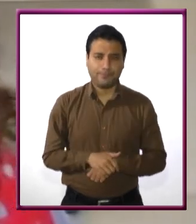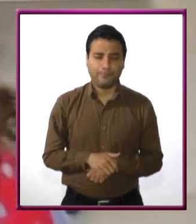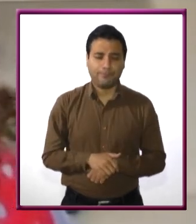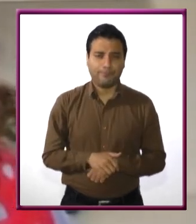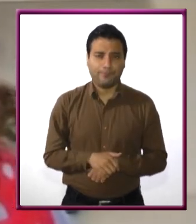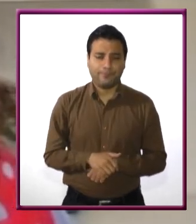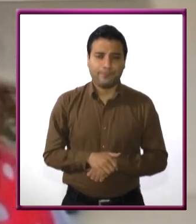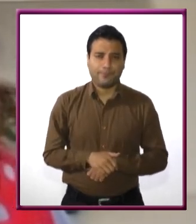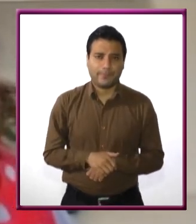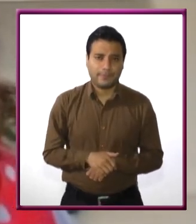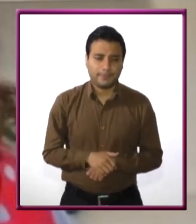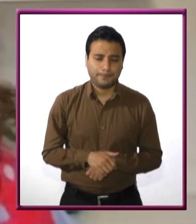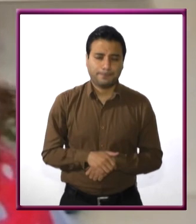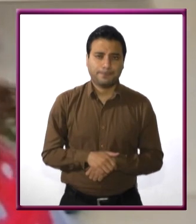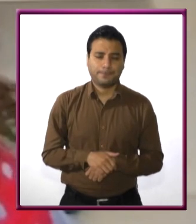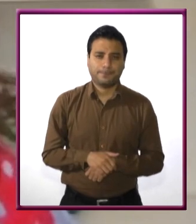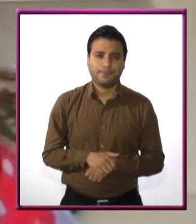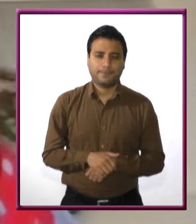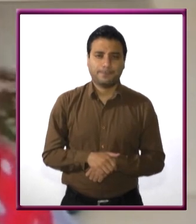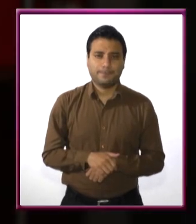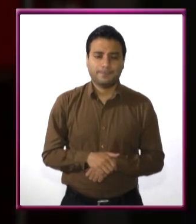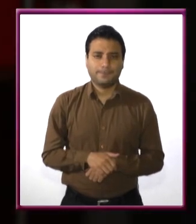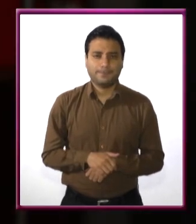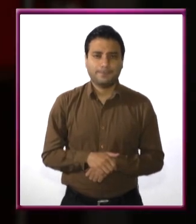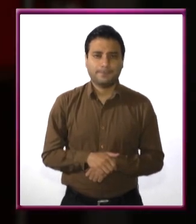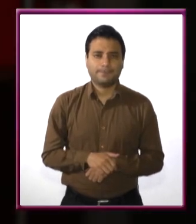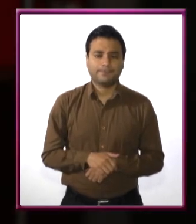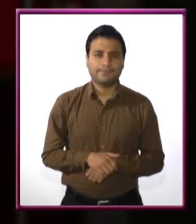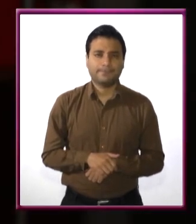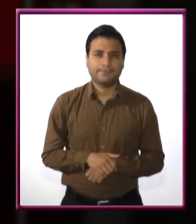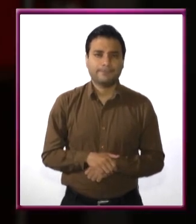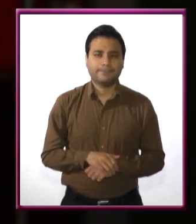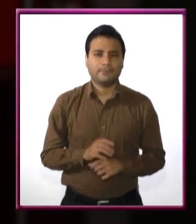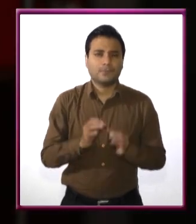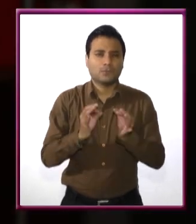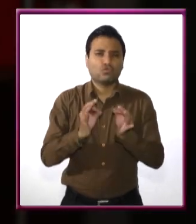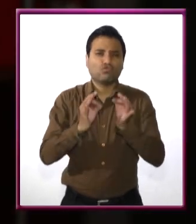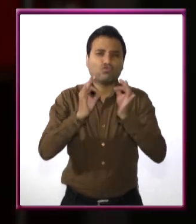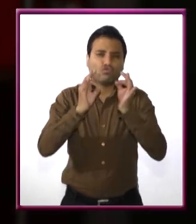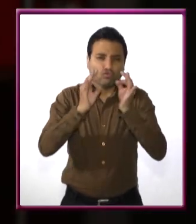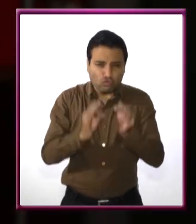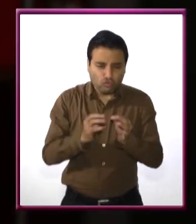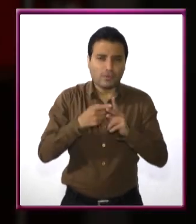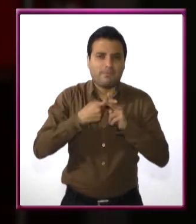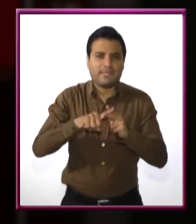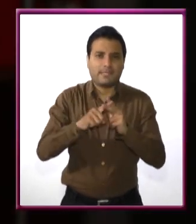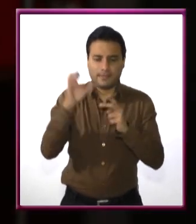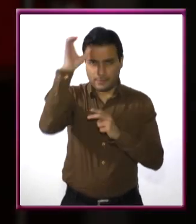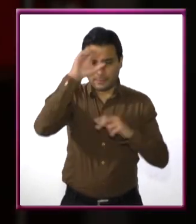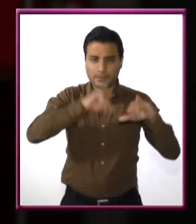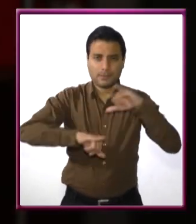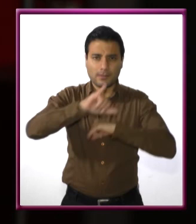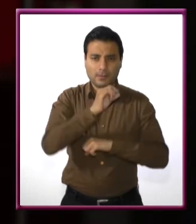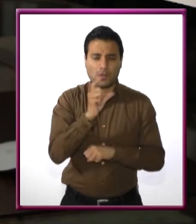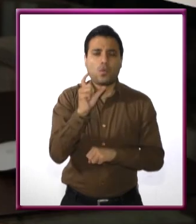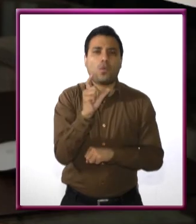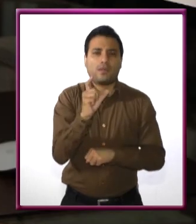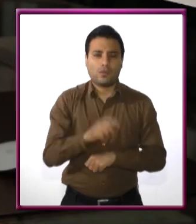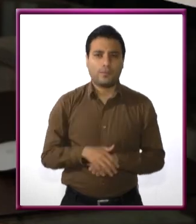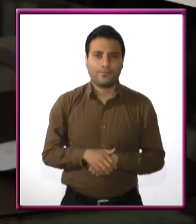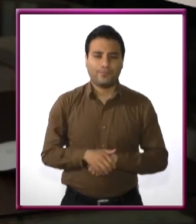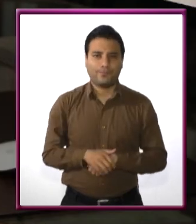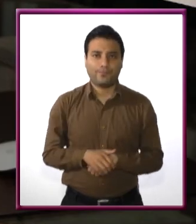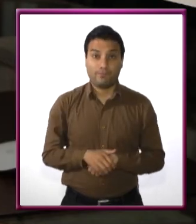el contexto en que se puede comprender. ¿Desde cuándo es que podríamos decir que existe la ciencia?